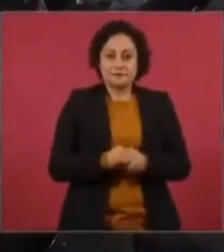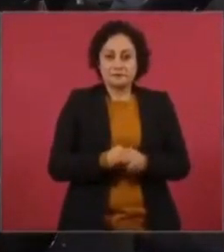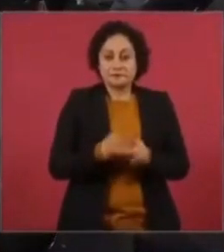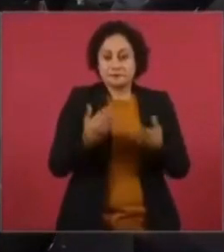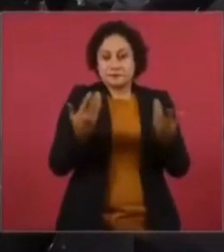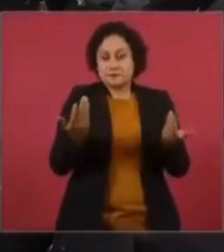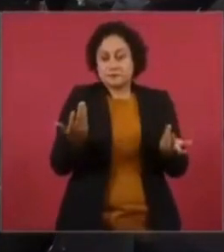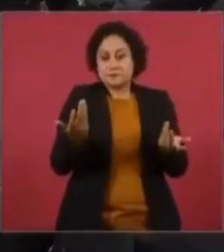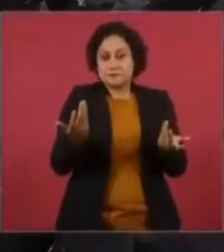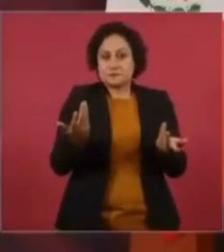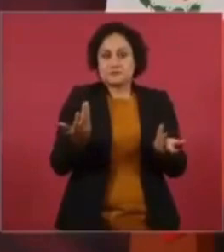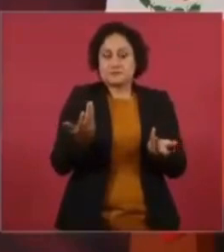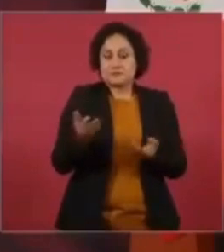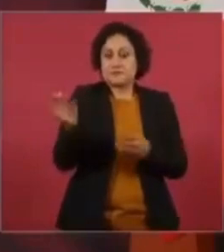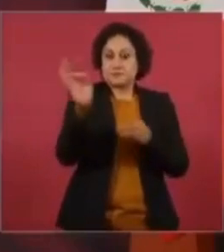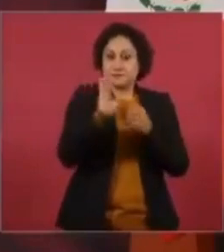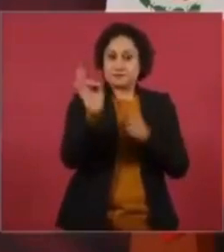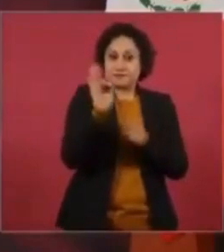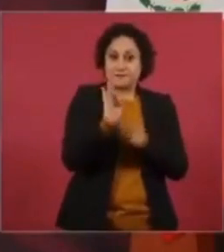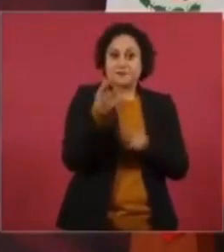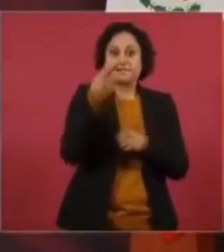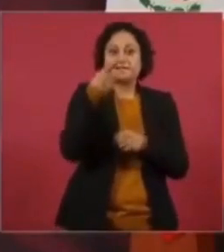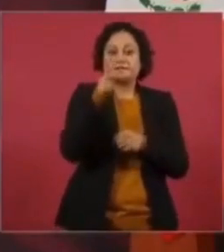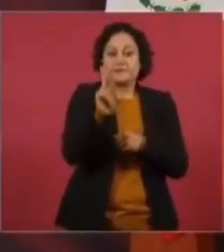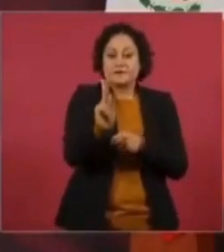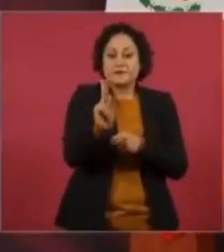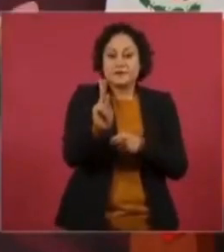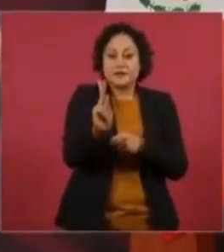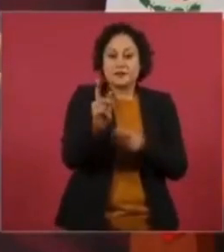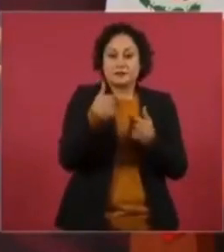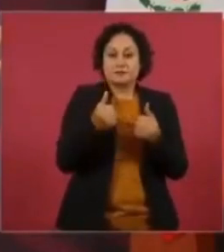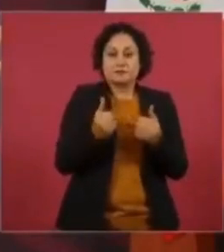Pues sí, puede ser, pero ¿qué tiene que ver Andrés?